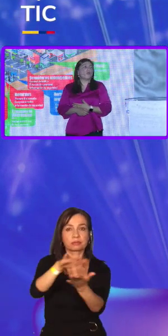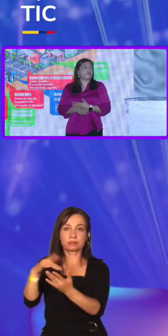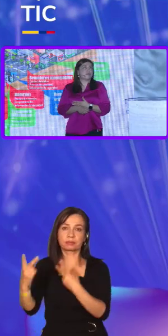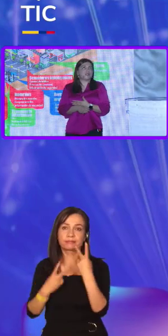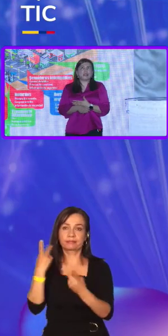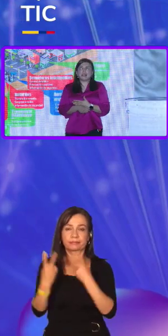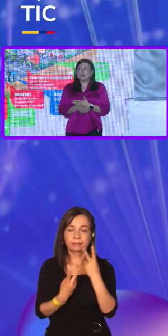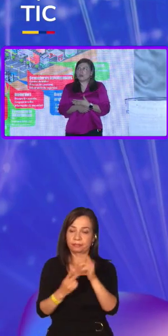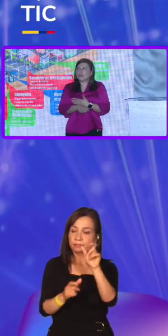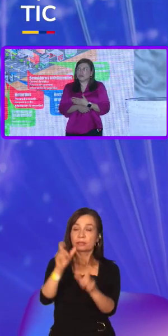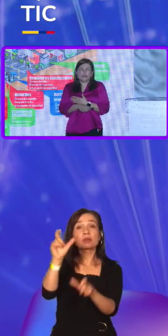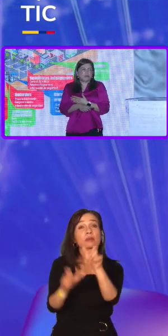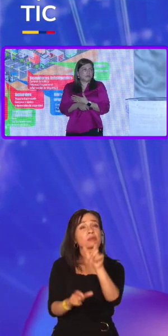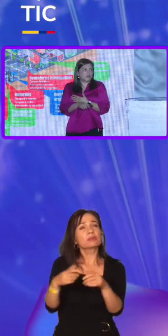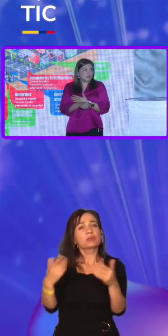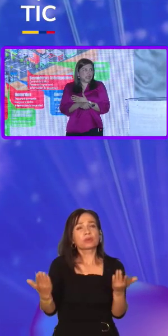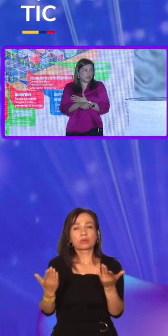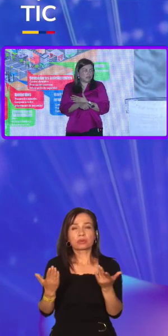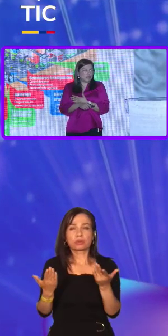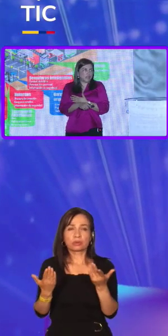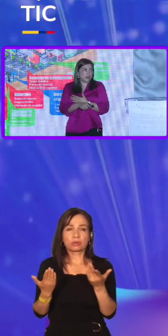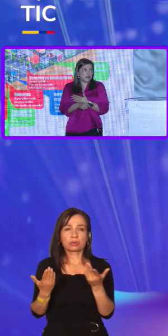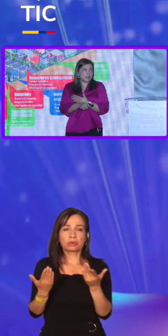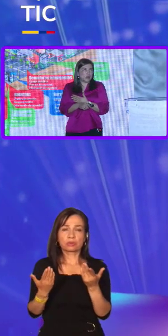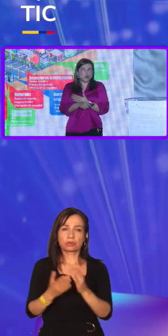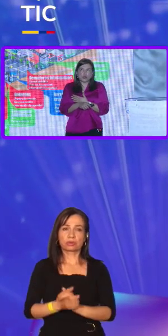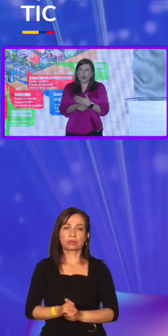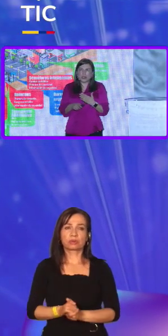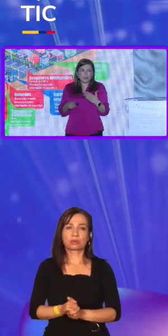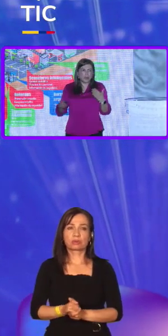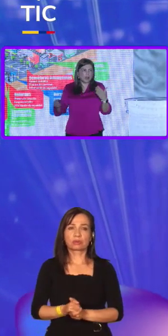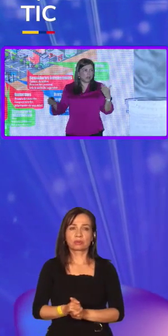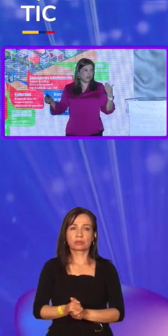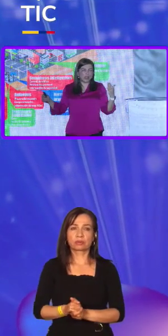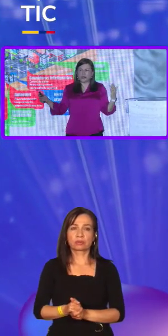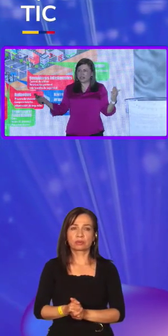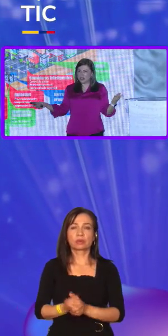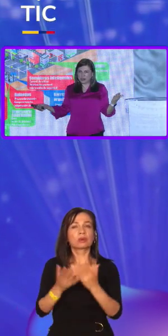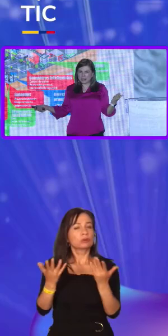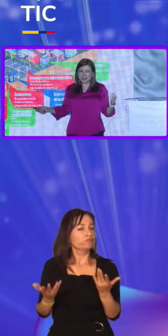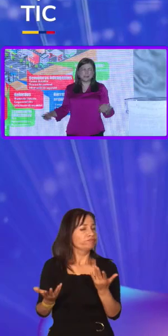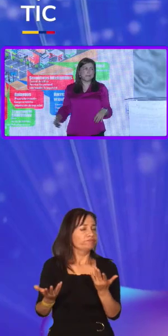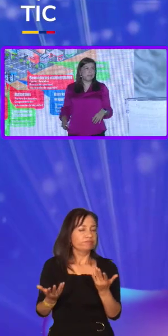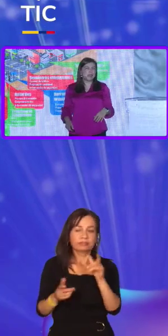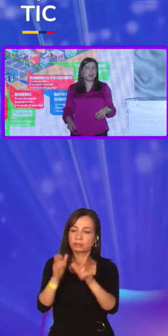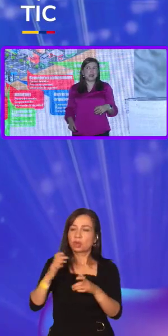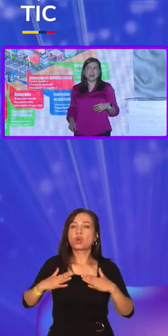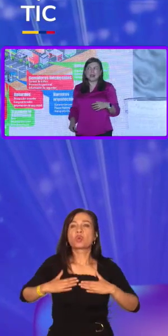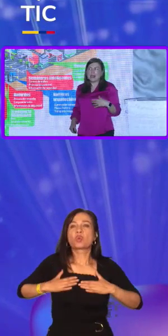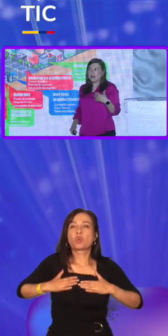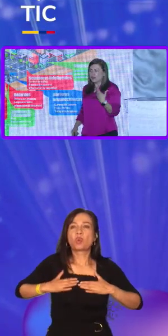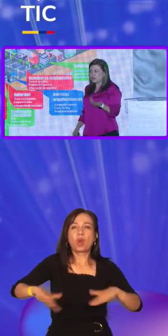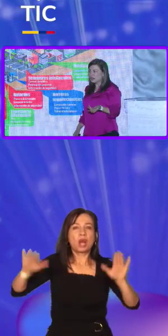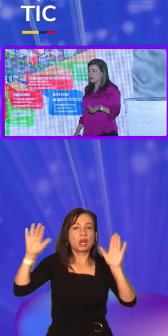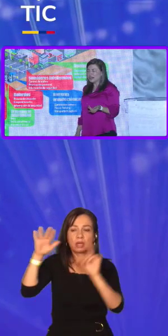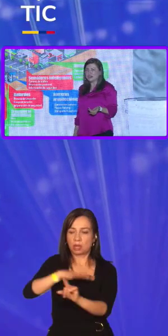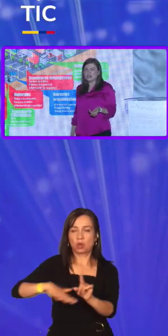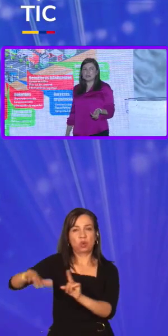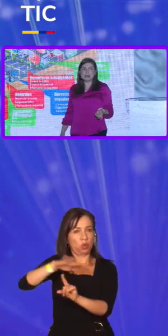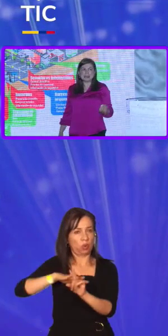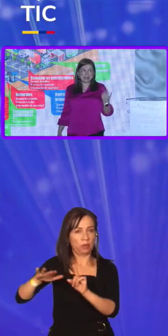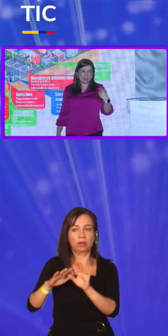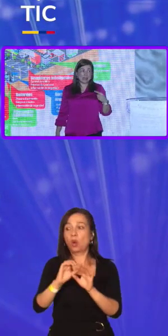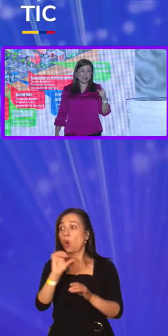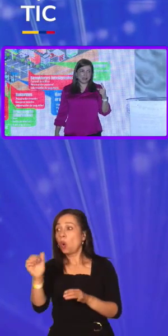ser visitados por personas de, digámoslo así, con todo tipo de condiciones que en